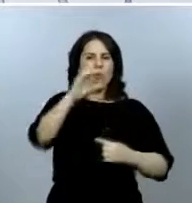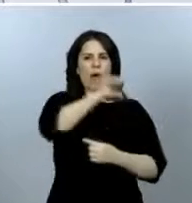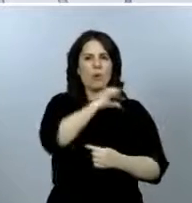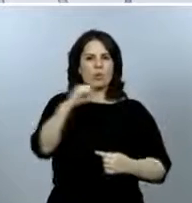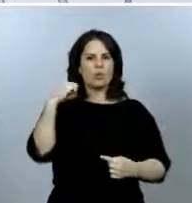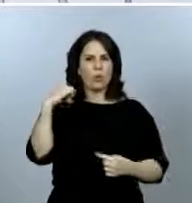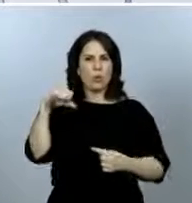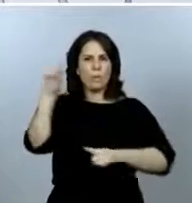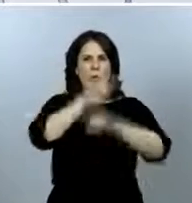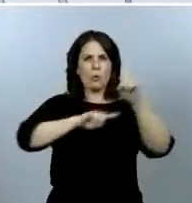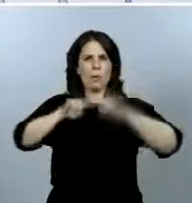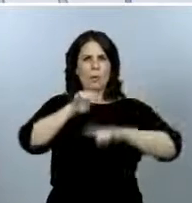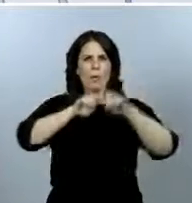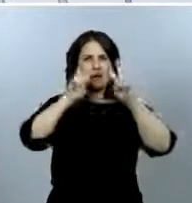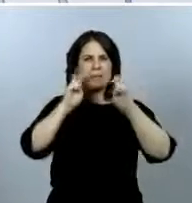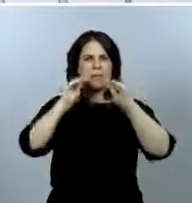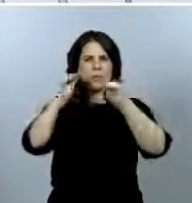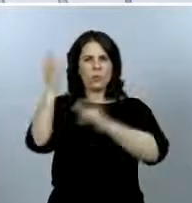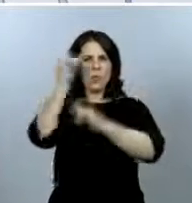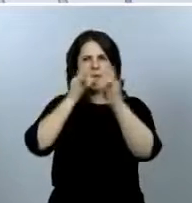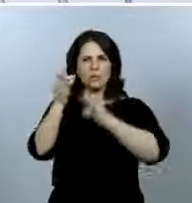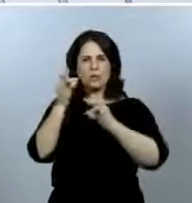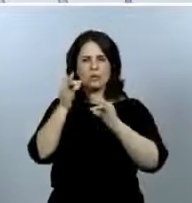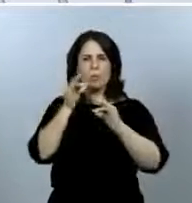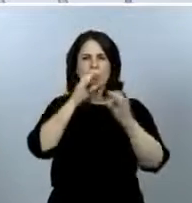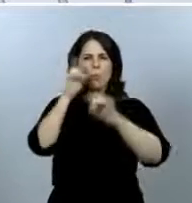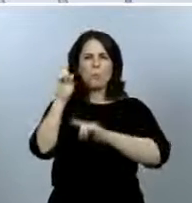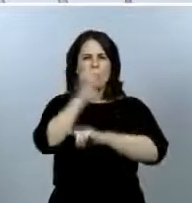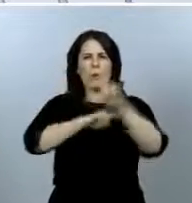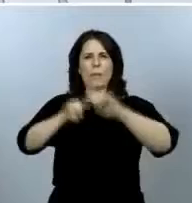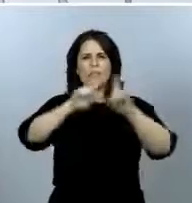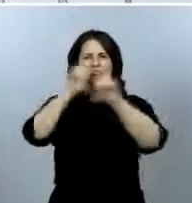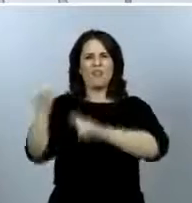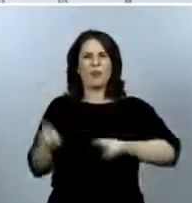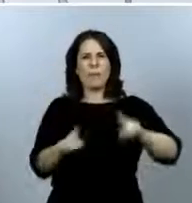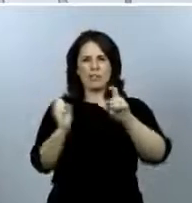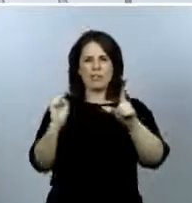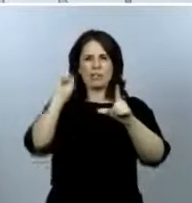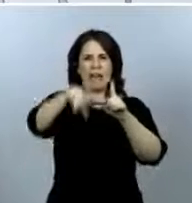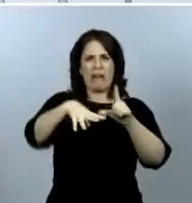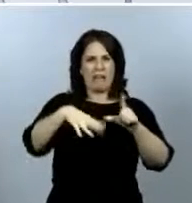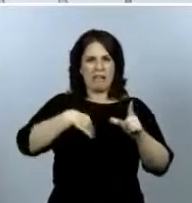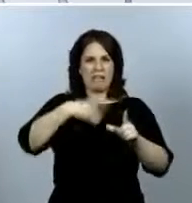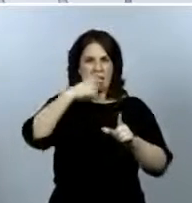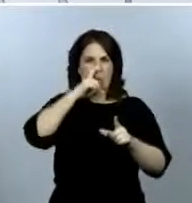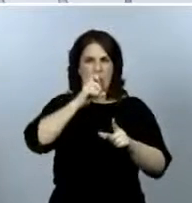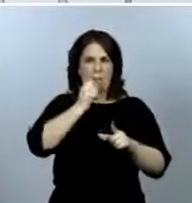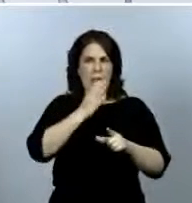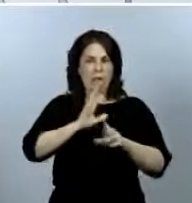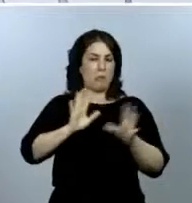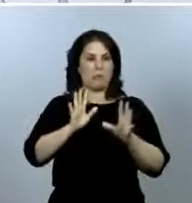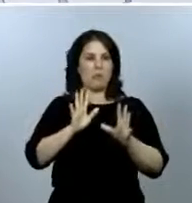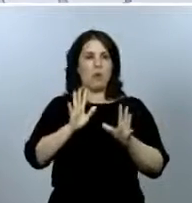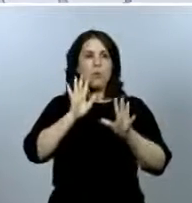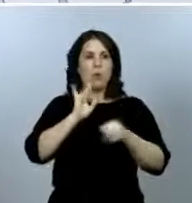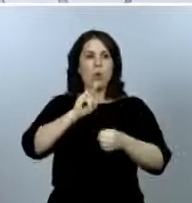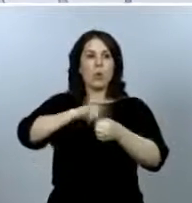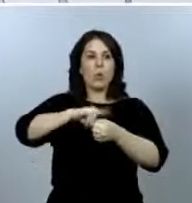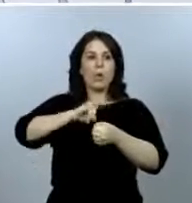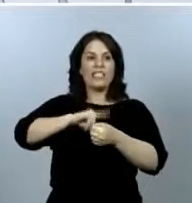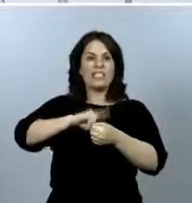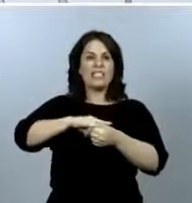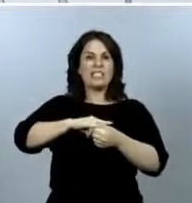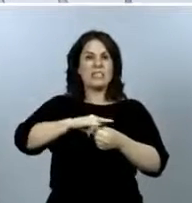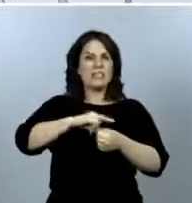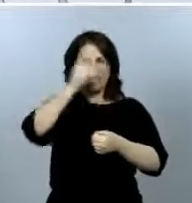carga de los datos por problemas informáticos si no recuerdo mal pero sí que es cierto que el lunes hubo yo creo que fue el lunes